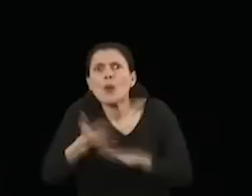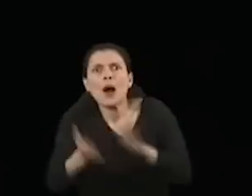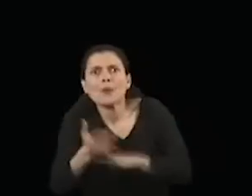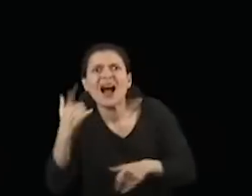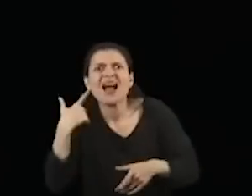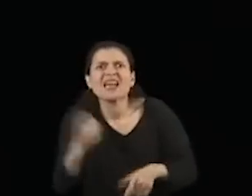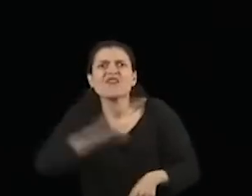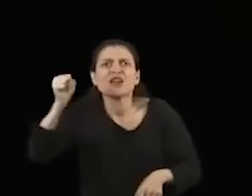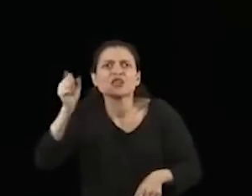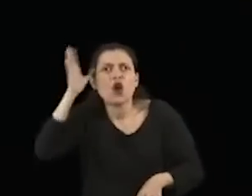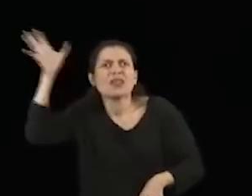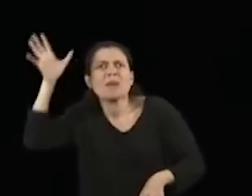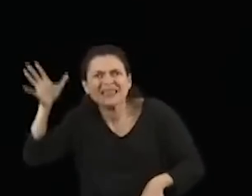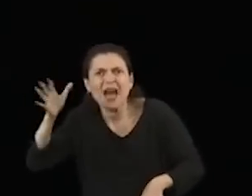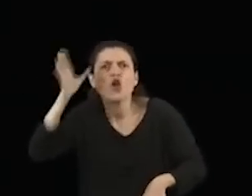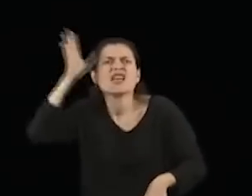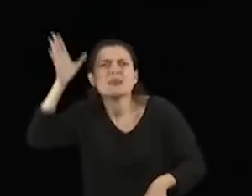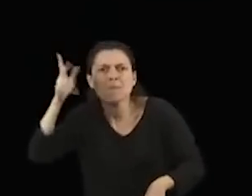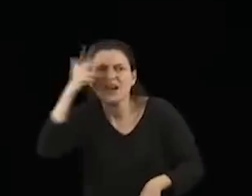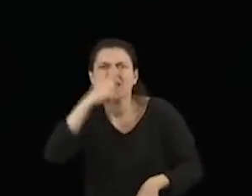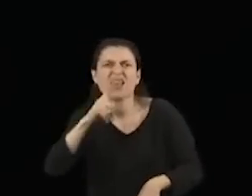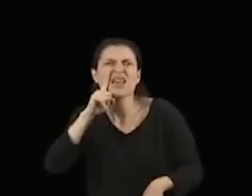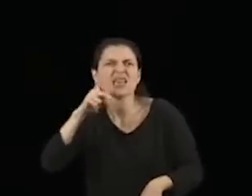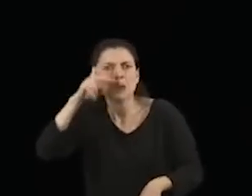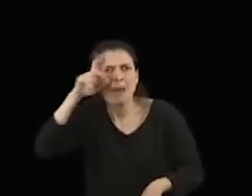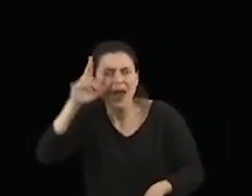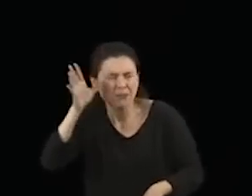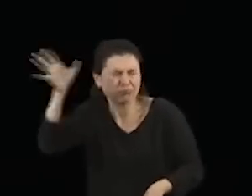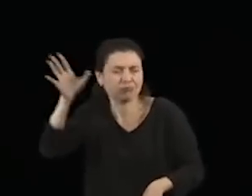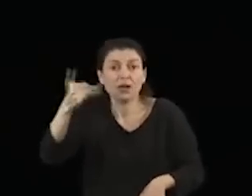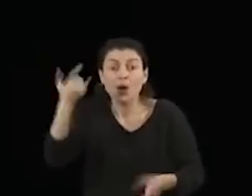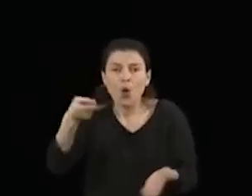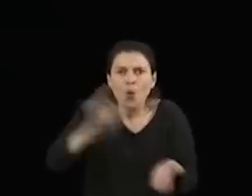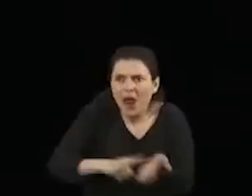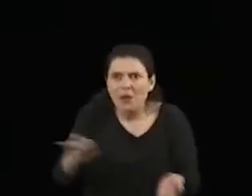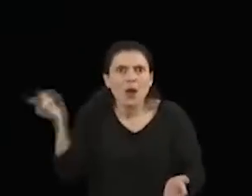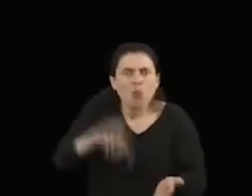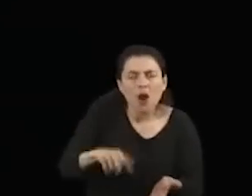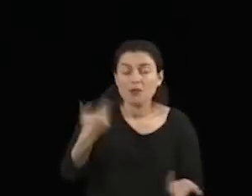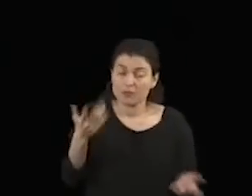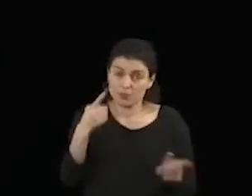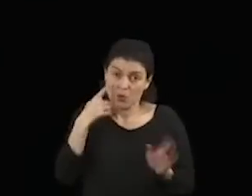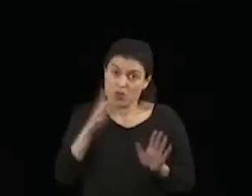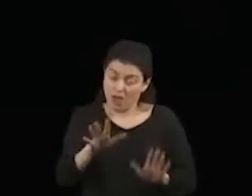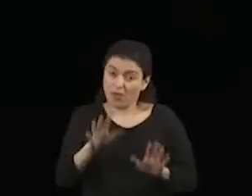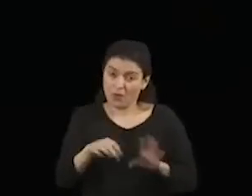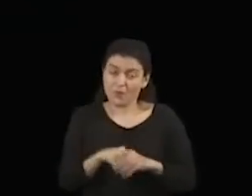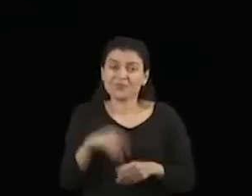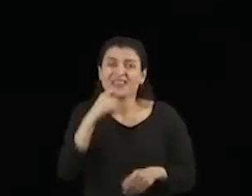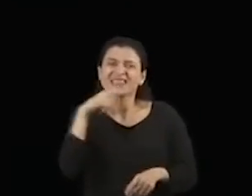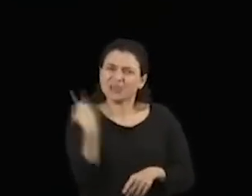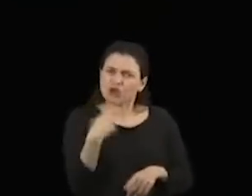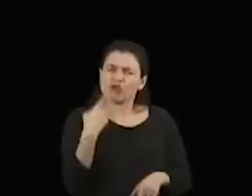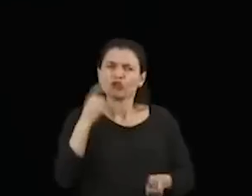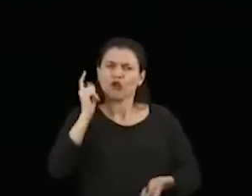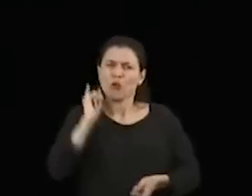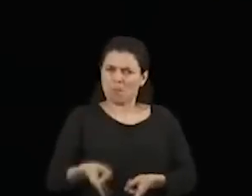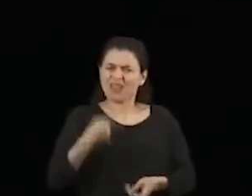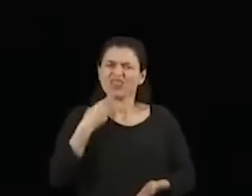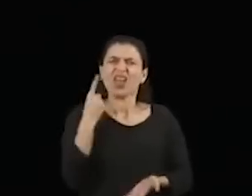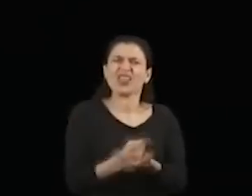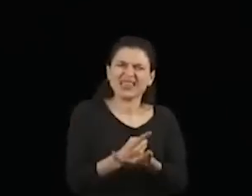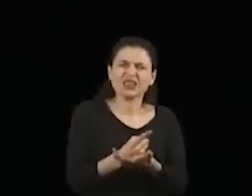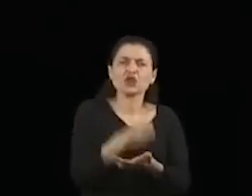ese tipo de cosas. Al poner la tasa de interés arbitrada con dólares, pero en términos de pesos